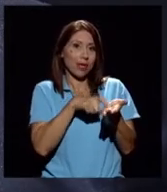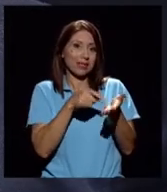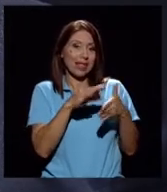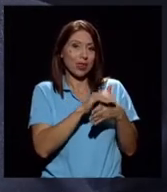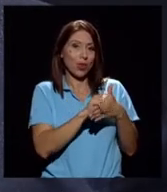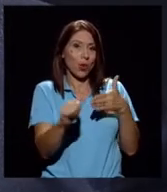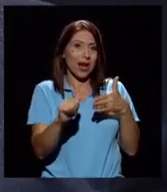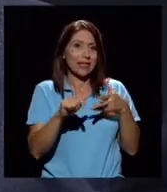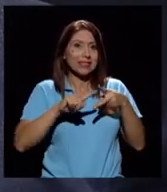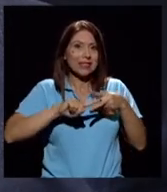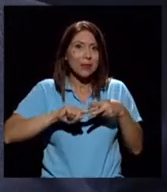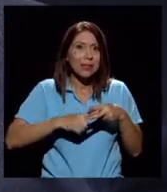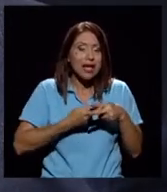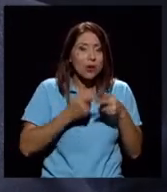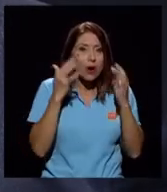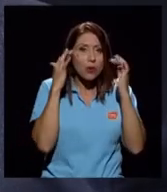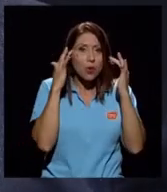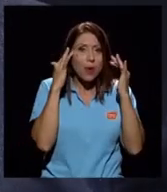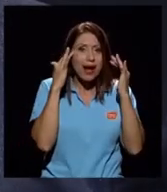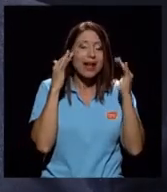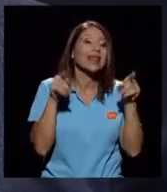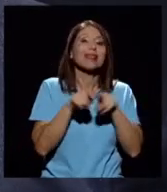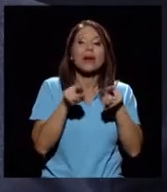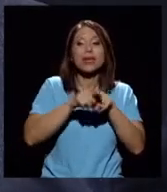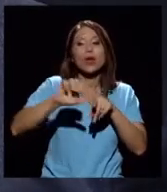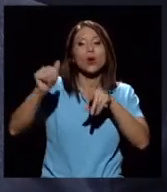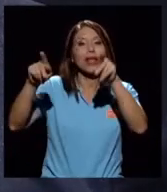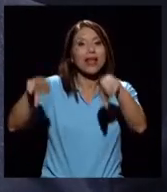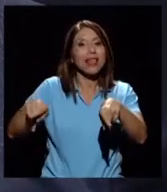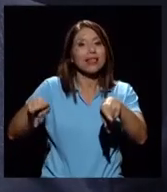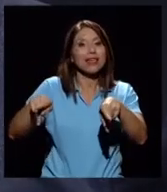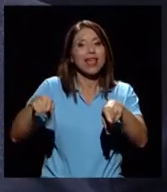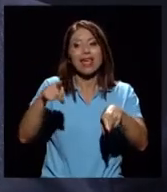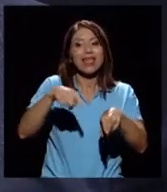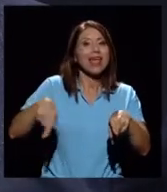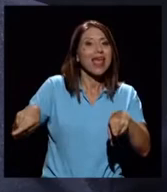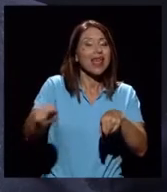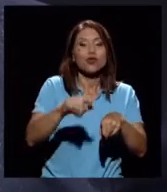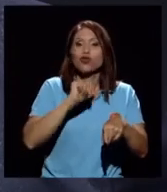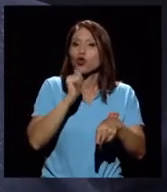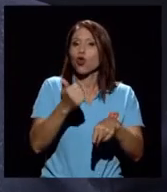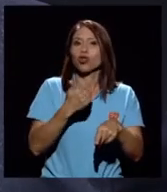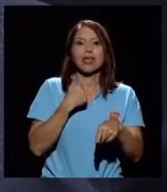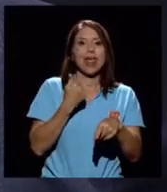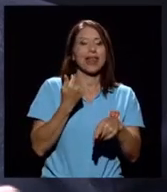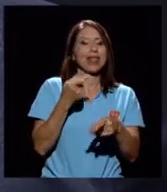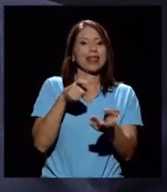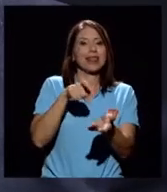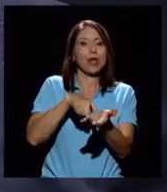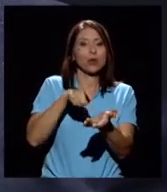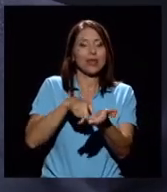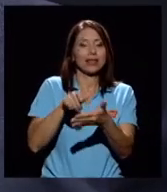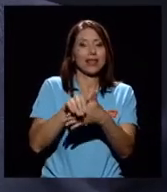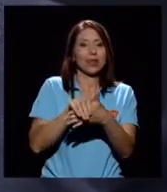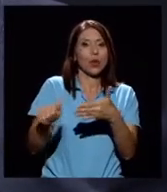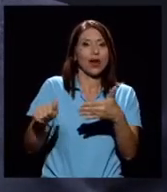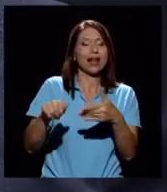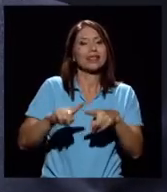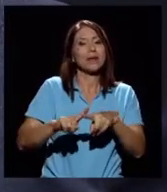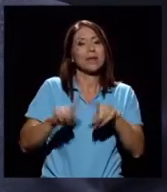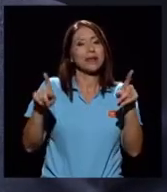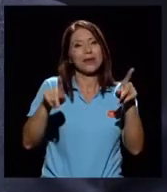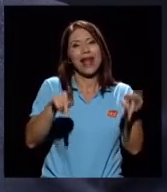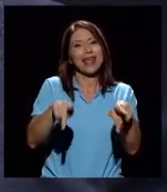y otra gente también se preocupa que aunque no tenga deudas en dólares verdad es la gente no es la gente